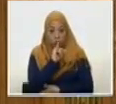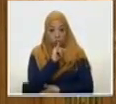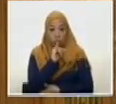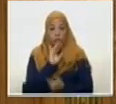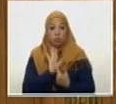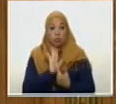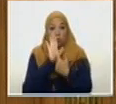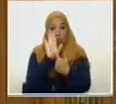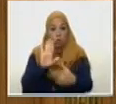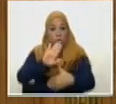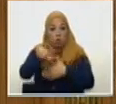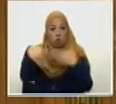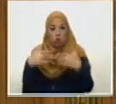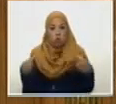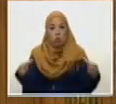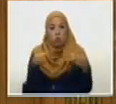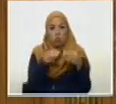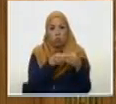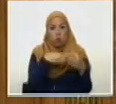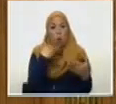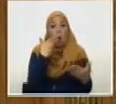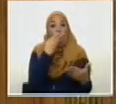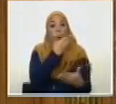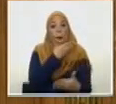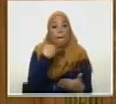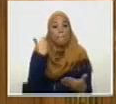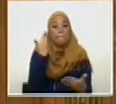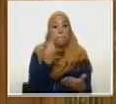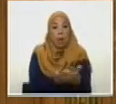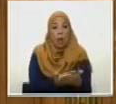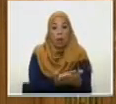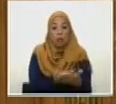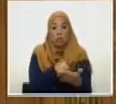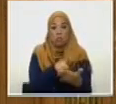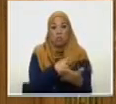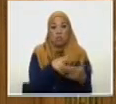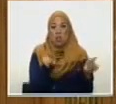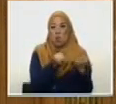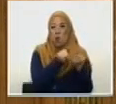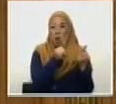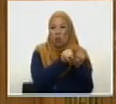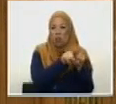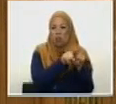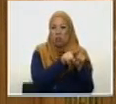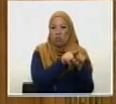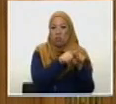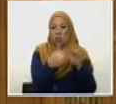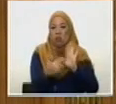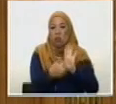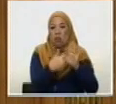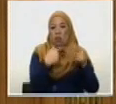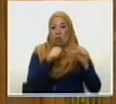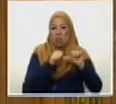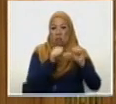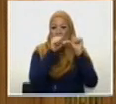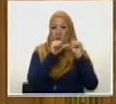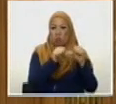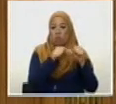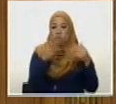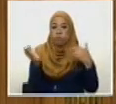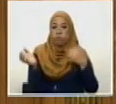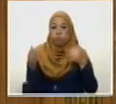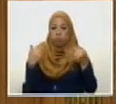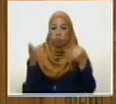que todo esto forma parte del guión de golpe continuado